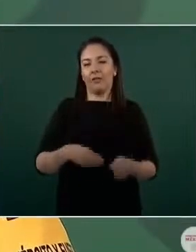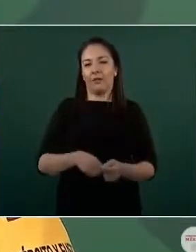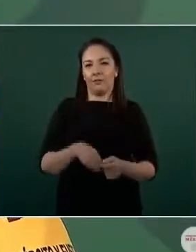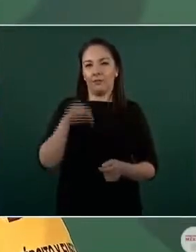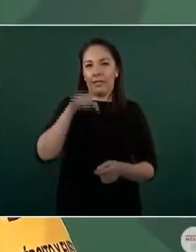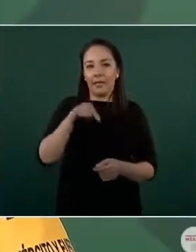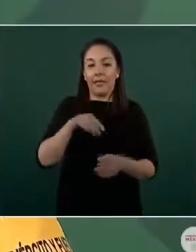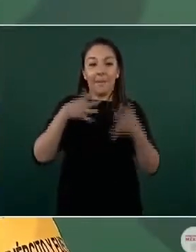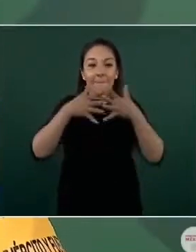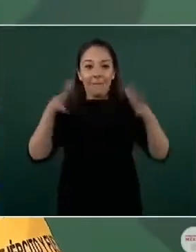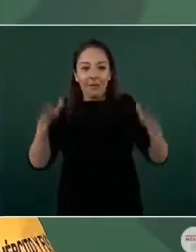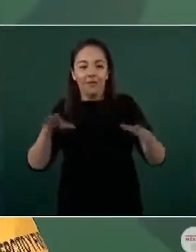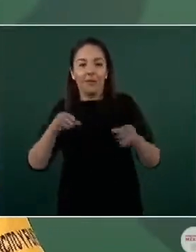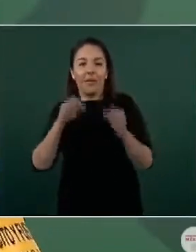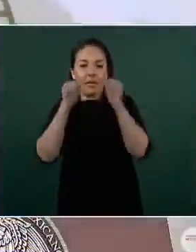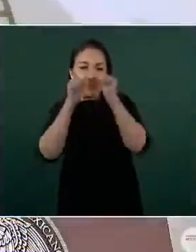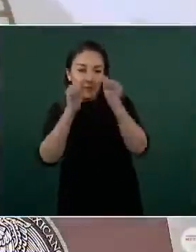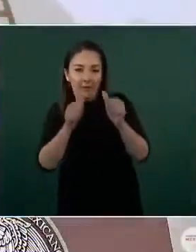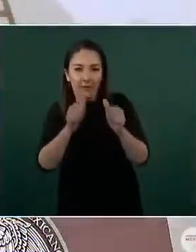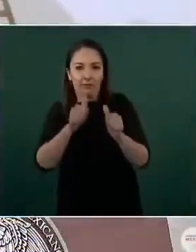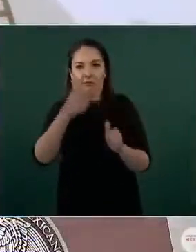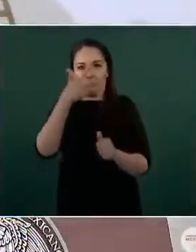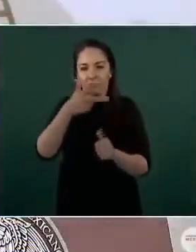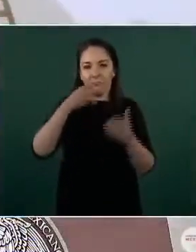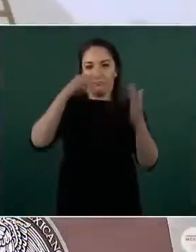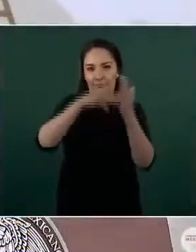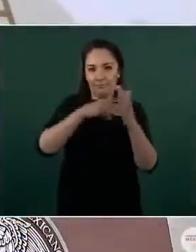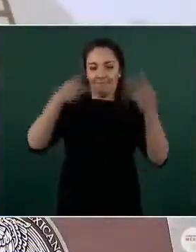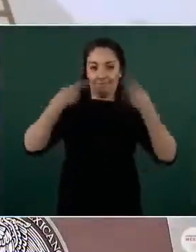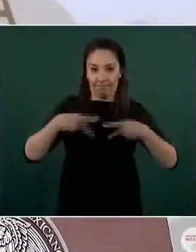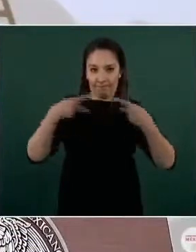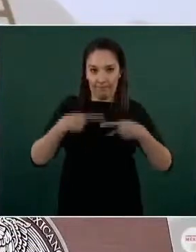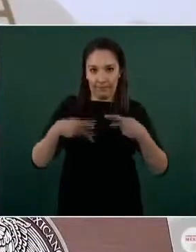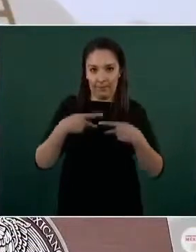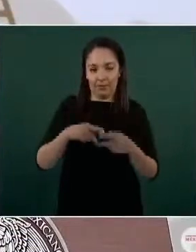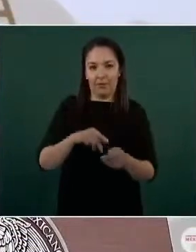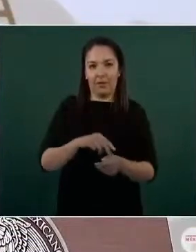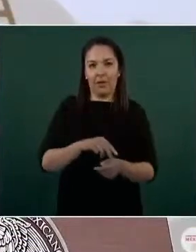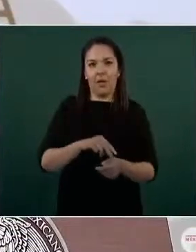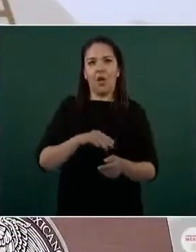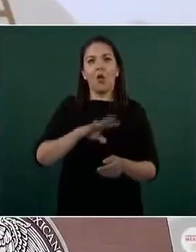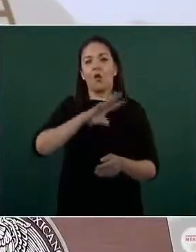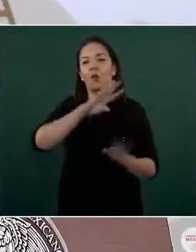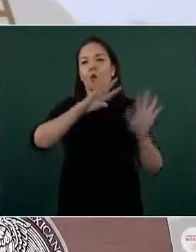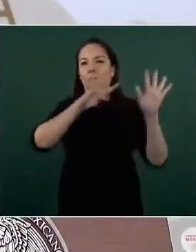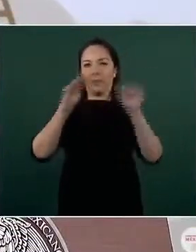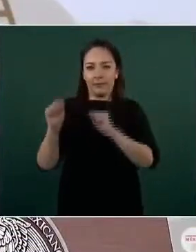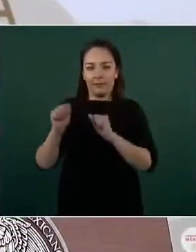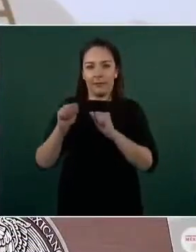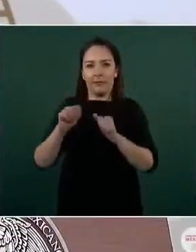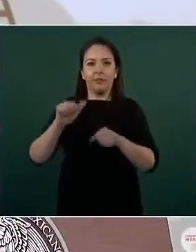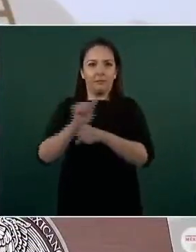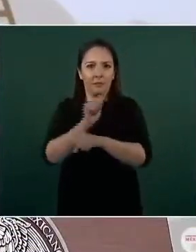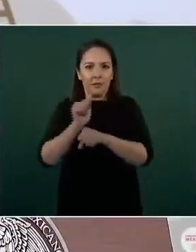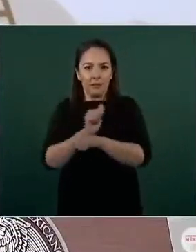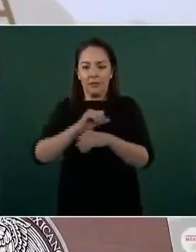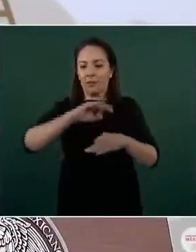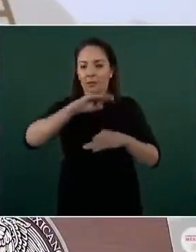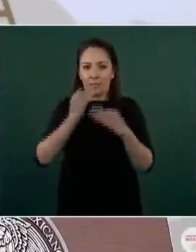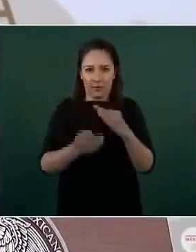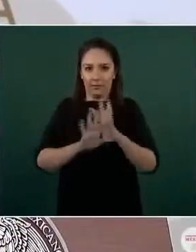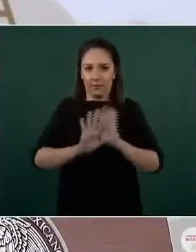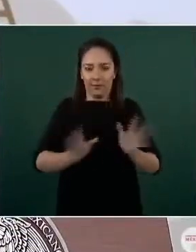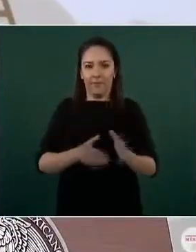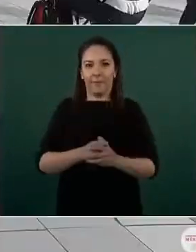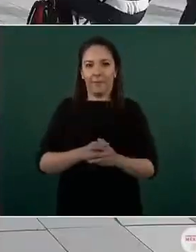estos eventos 8.007 hombres, 987 vehículos y 4 helicópteros. En cuanto